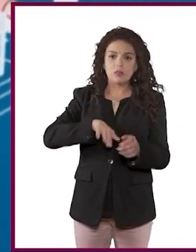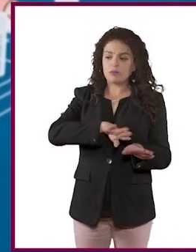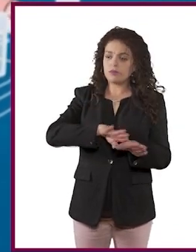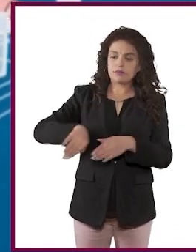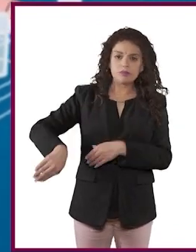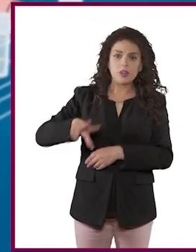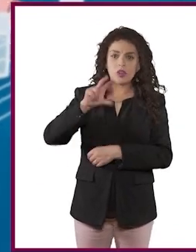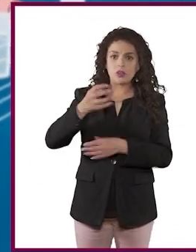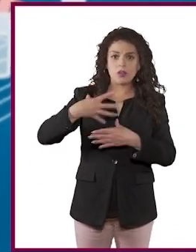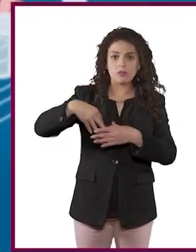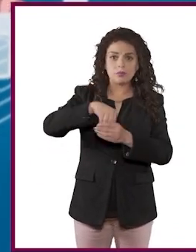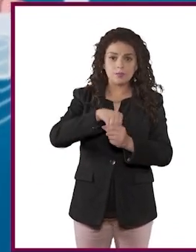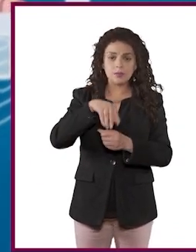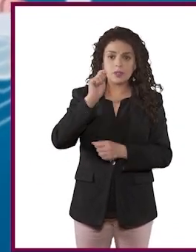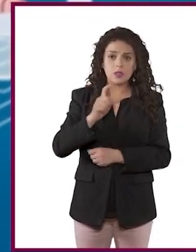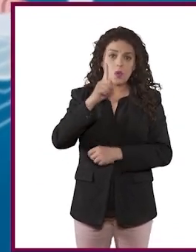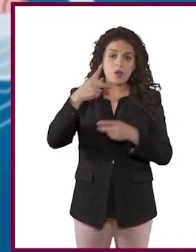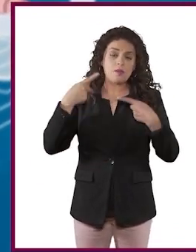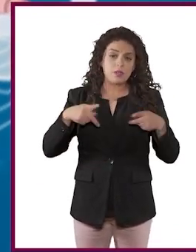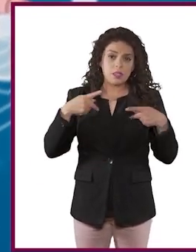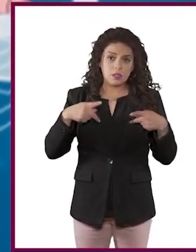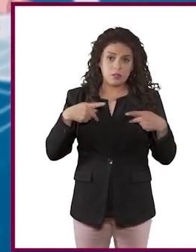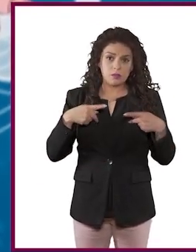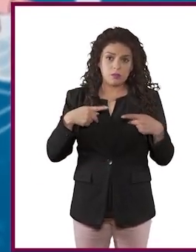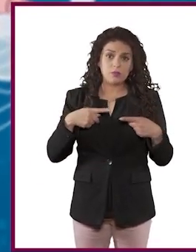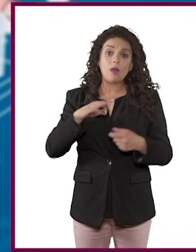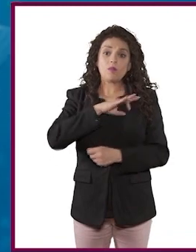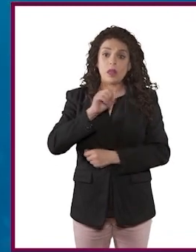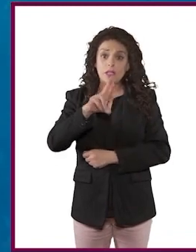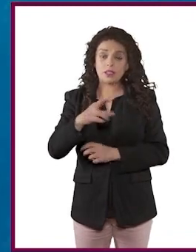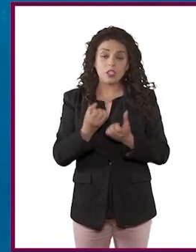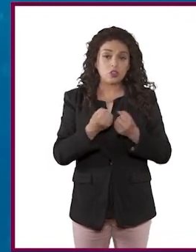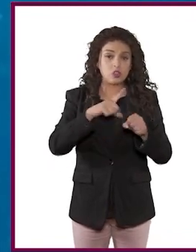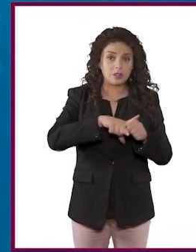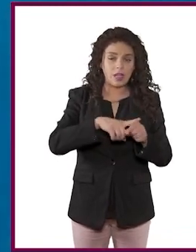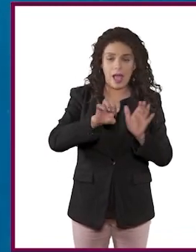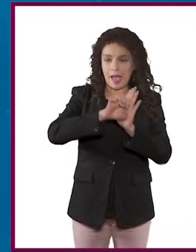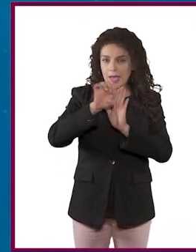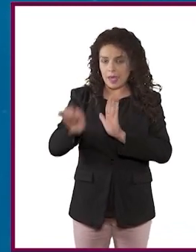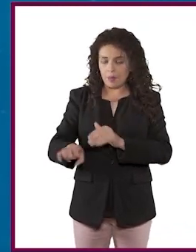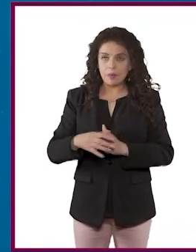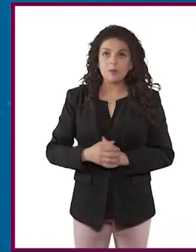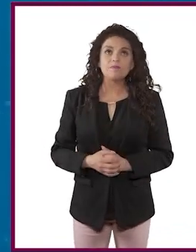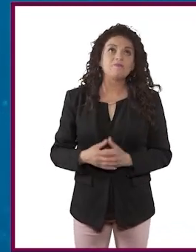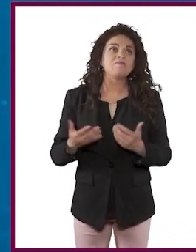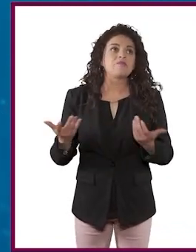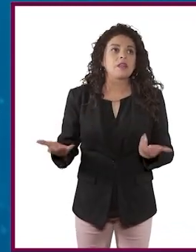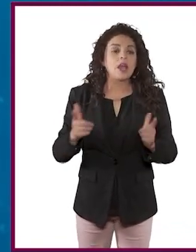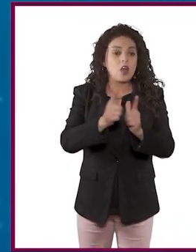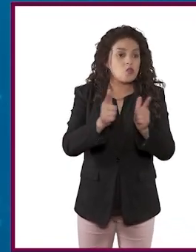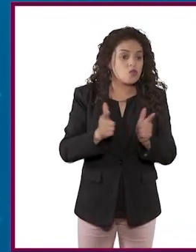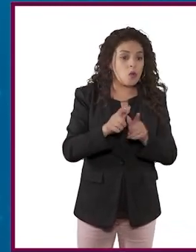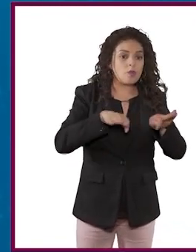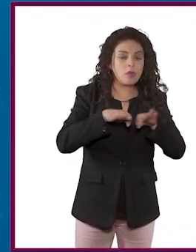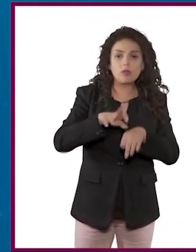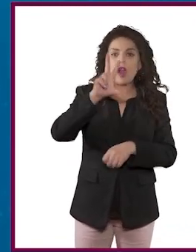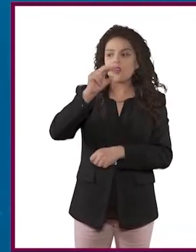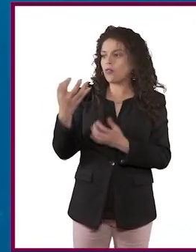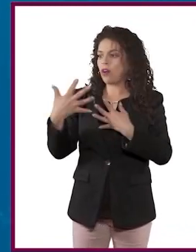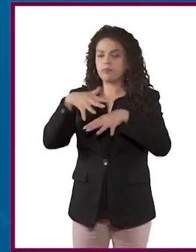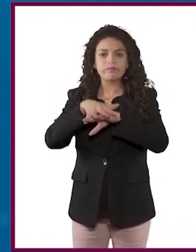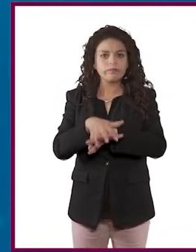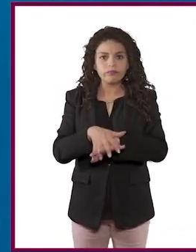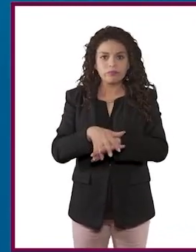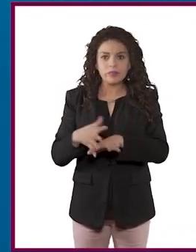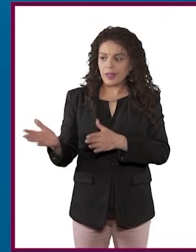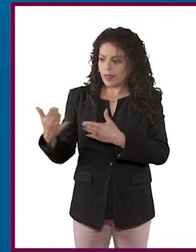el alejamiento que puede sufrir una persona y puede ser social. Por ejemplo, que no seas incluido en los grupos de trabajo,